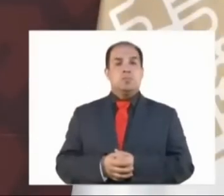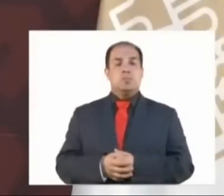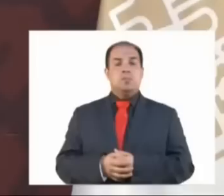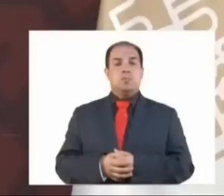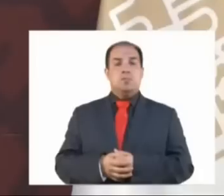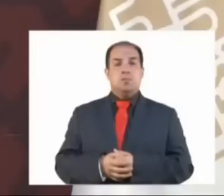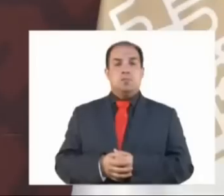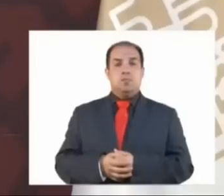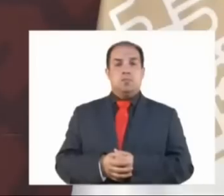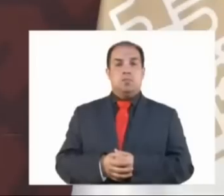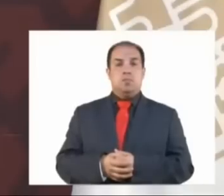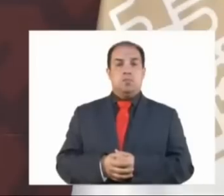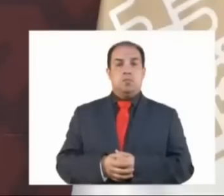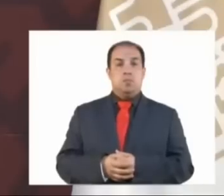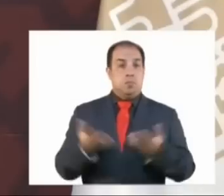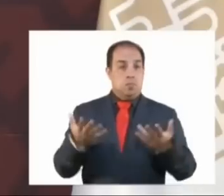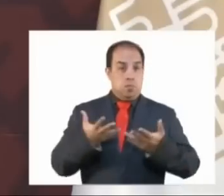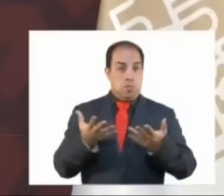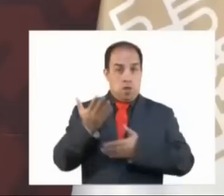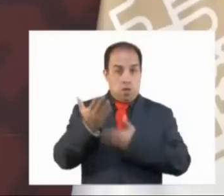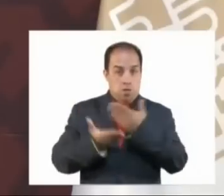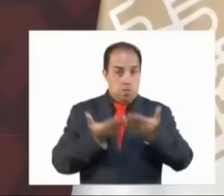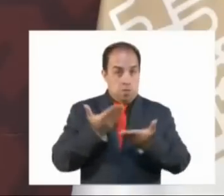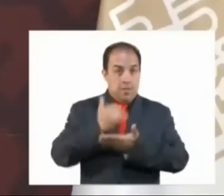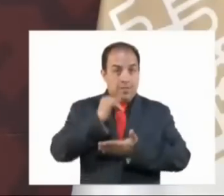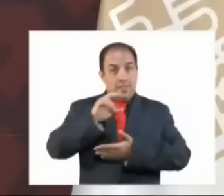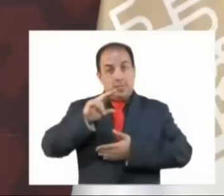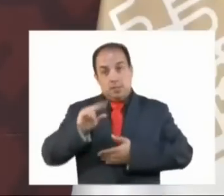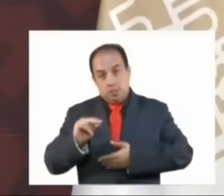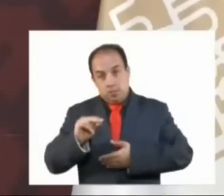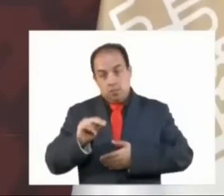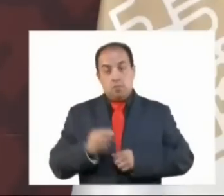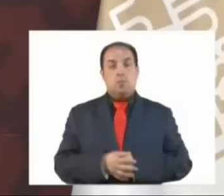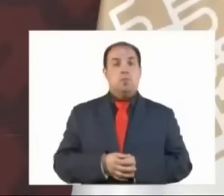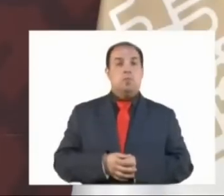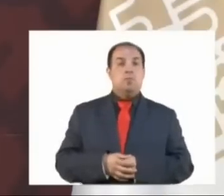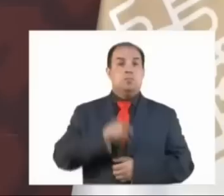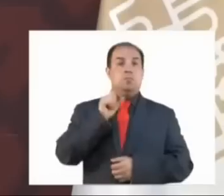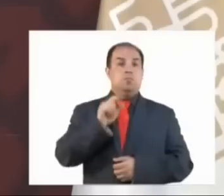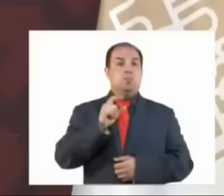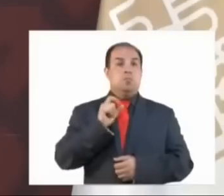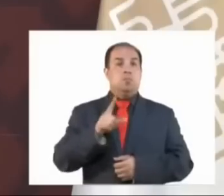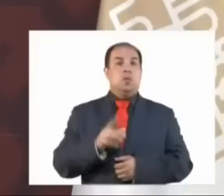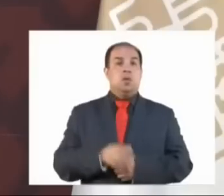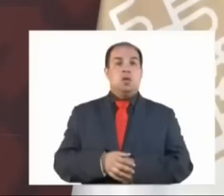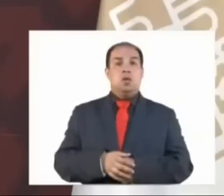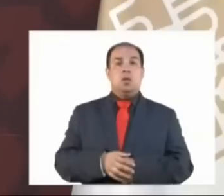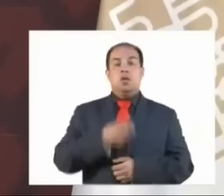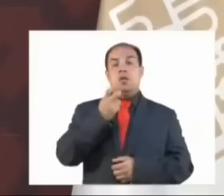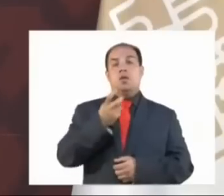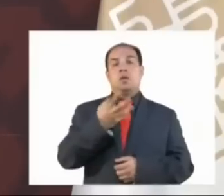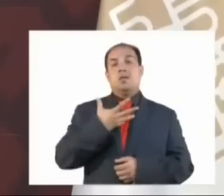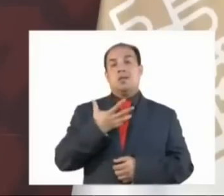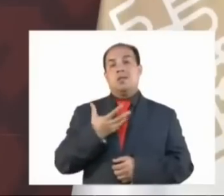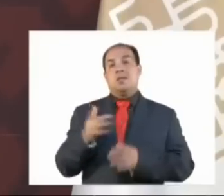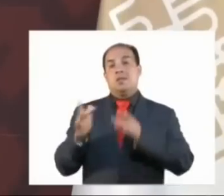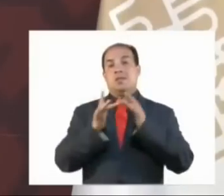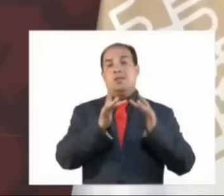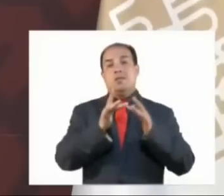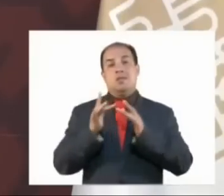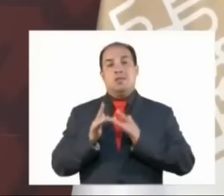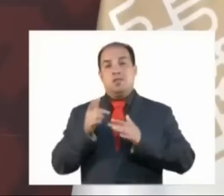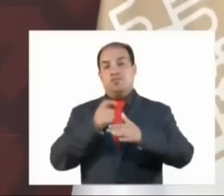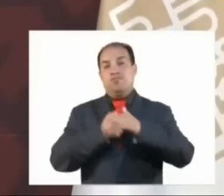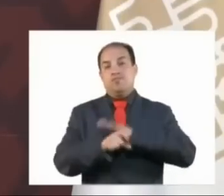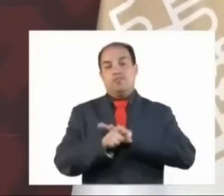si se realizaron los servicios y si no se realizaron los servicios, y por supuesto si esto era parte de una red. Y